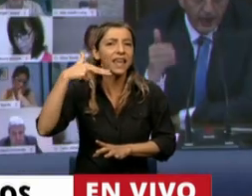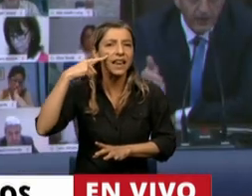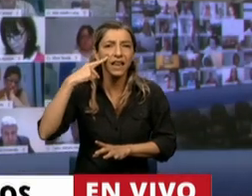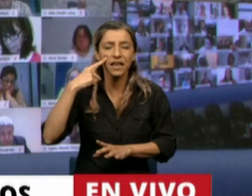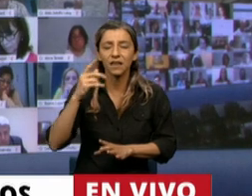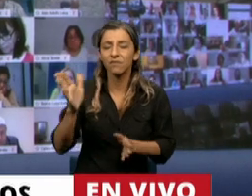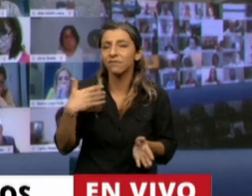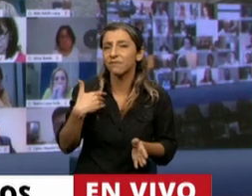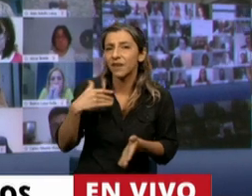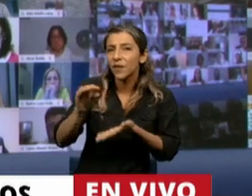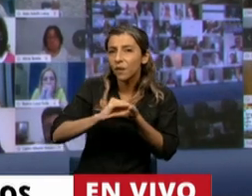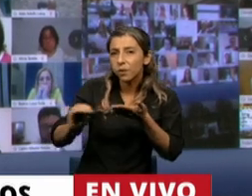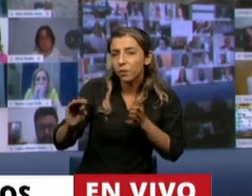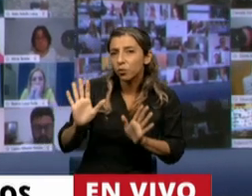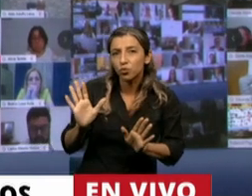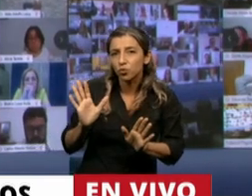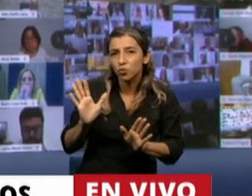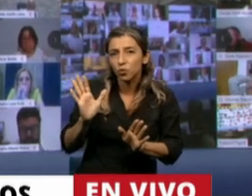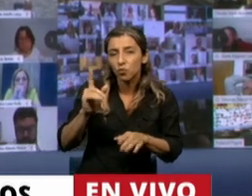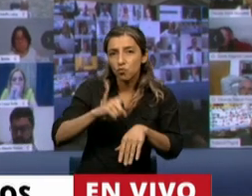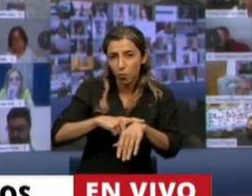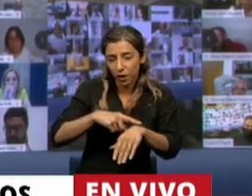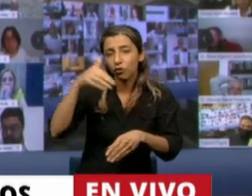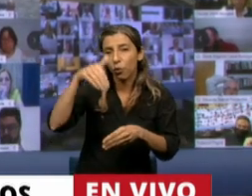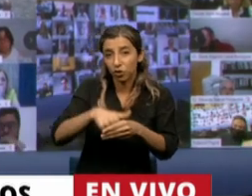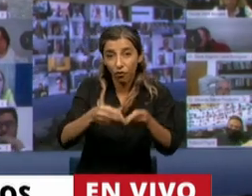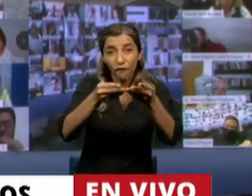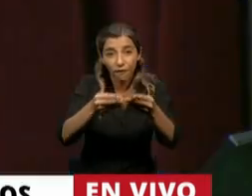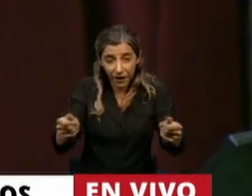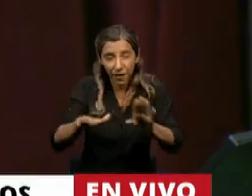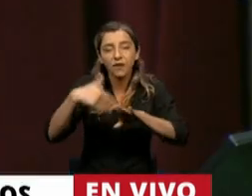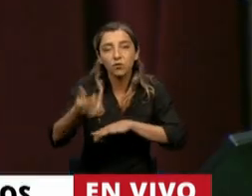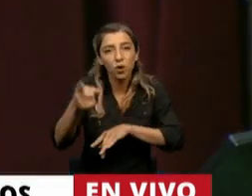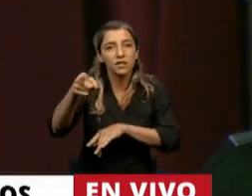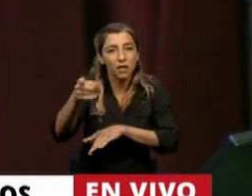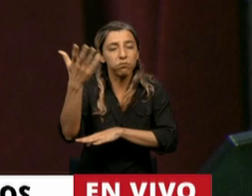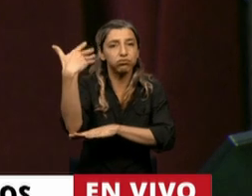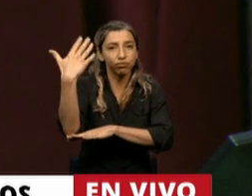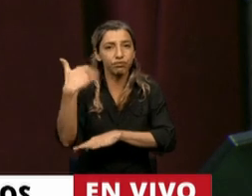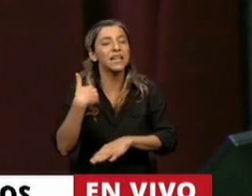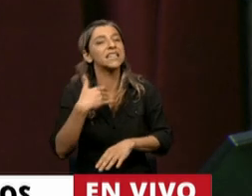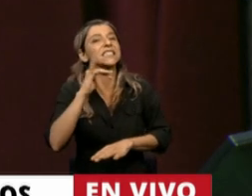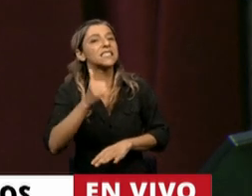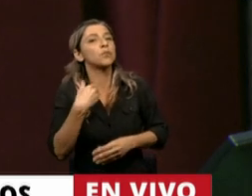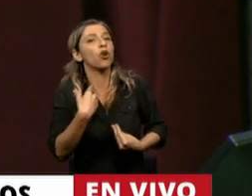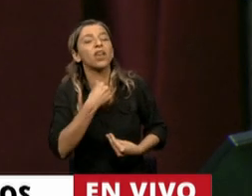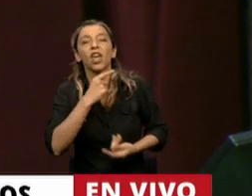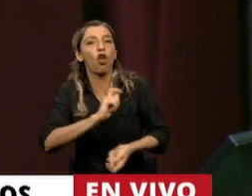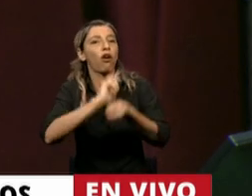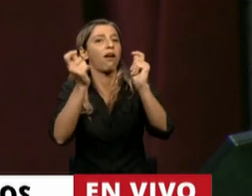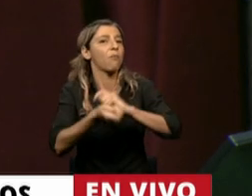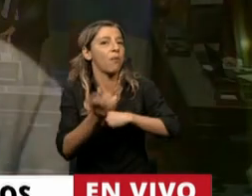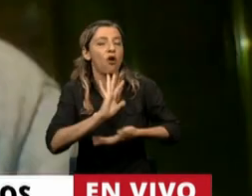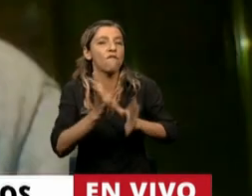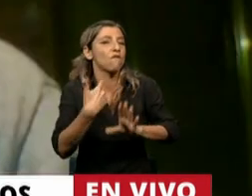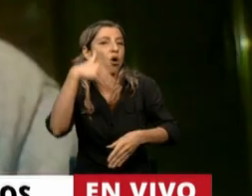apenas Terminamos el proceso de votación me comprometo a darle la palabra no puedo dar perfecto porque voy a cambiar el sentido de Mi voto por la forma en